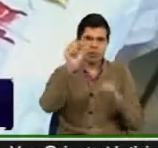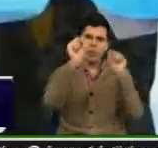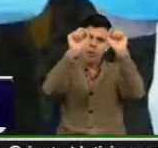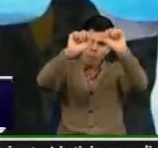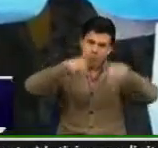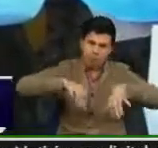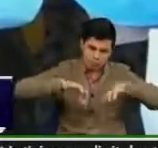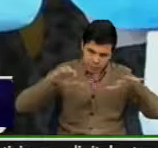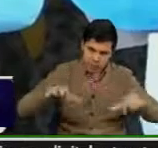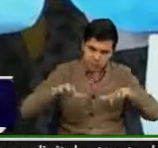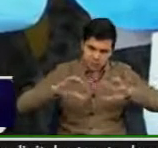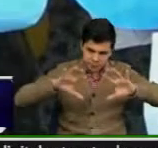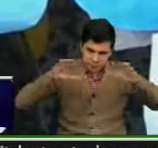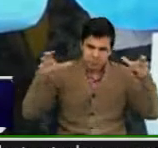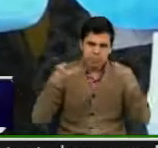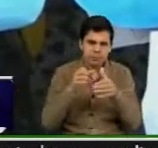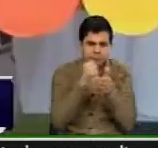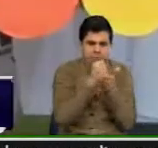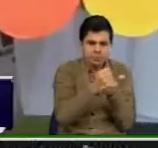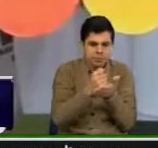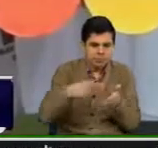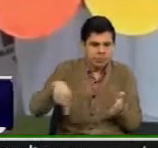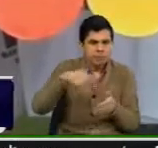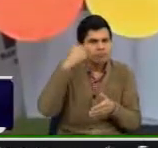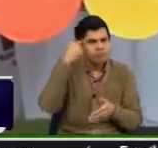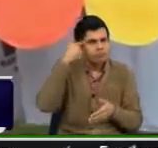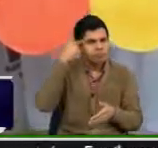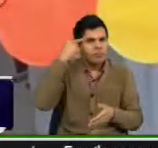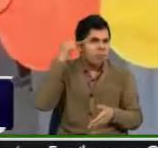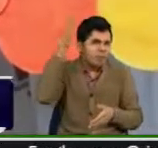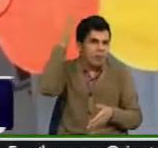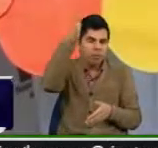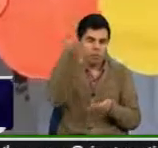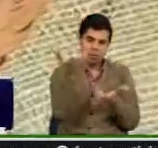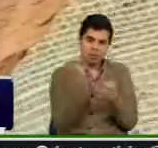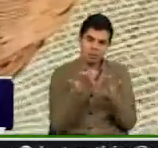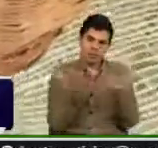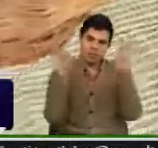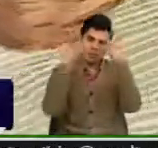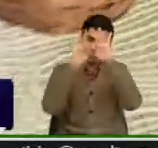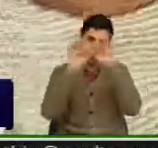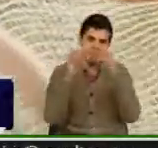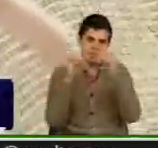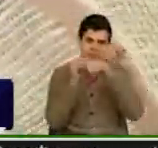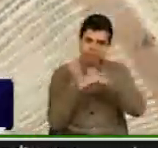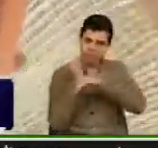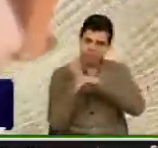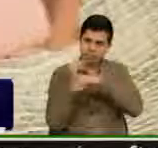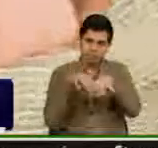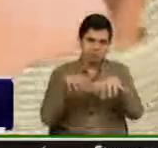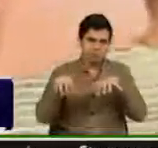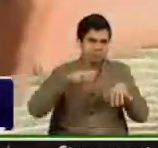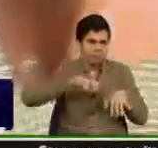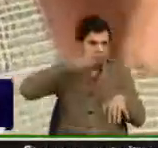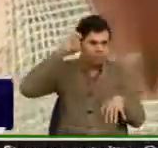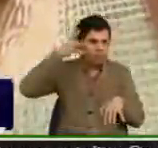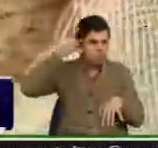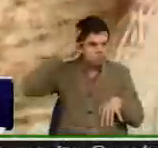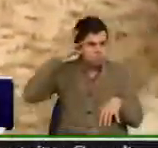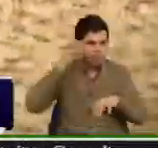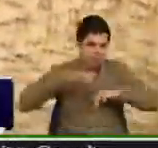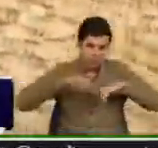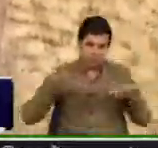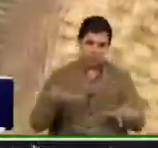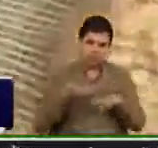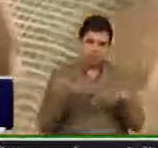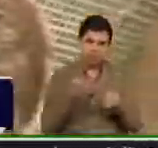través de asociaciones, a mirarse al futuro, lo que ellos quieren, yo creo que ha sido importante. Y no solo las instituciones de Norte de Santander, sino las que han venido a